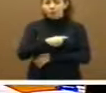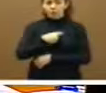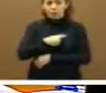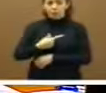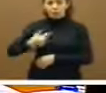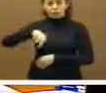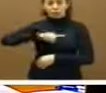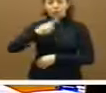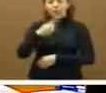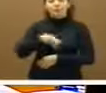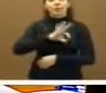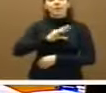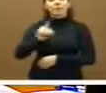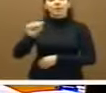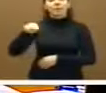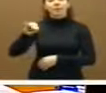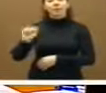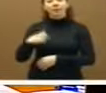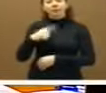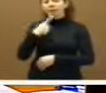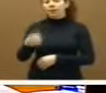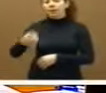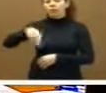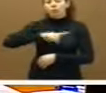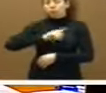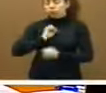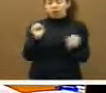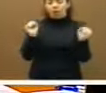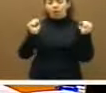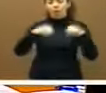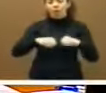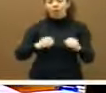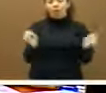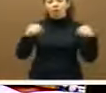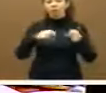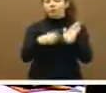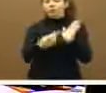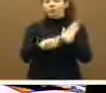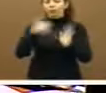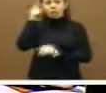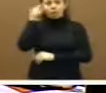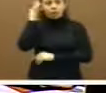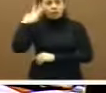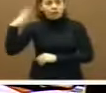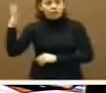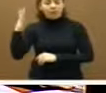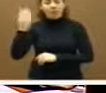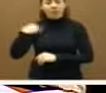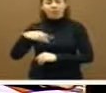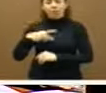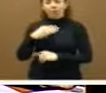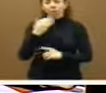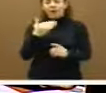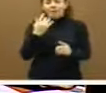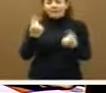señor Damián, concretamente, que estábamos profundamente de acuerdo en lo que era la filosofía de la ley. Nos planteaba, quizás, sí, alguna